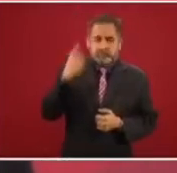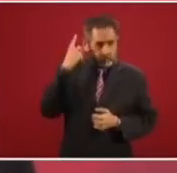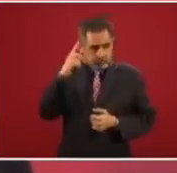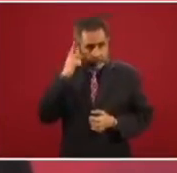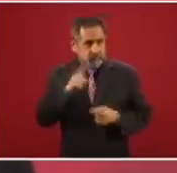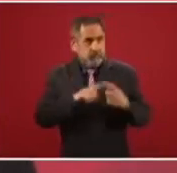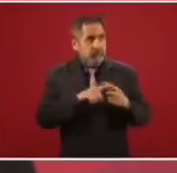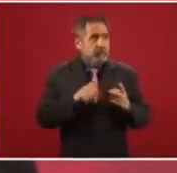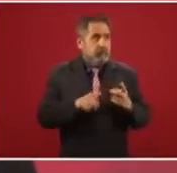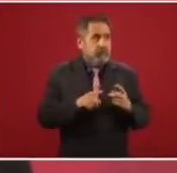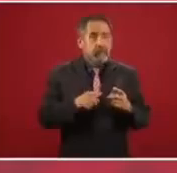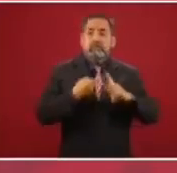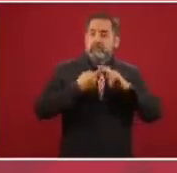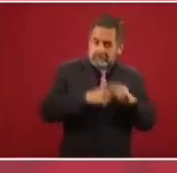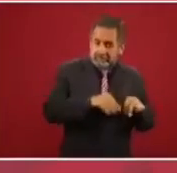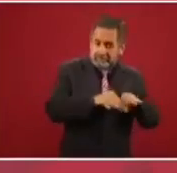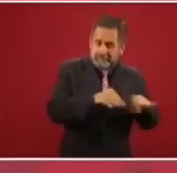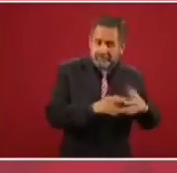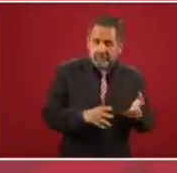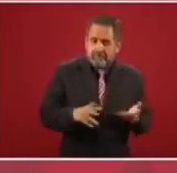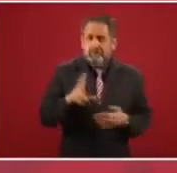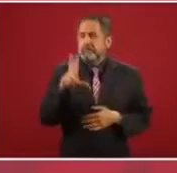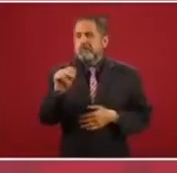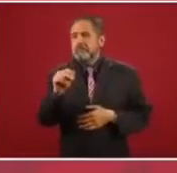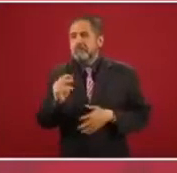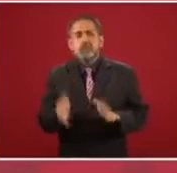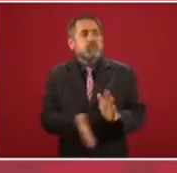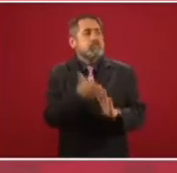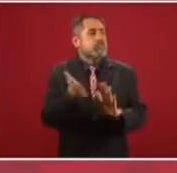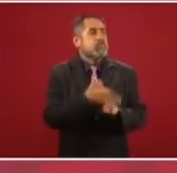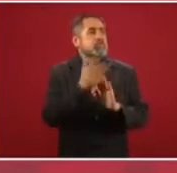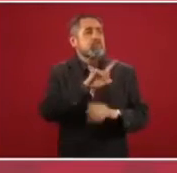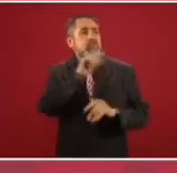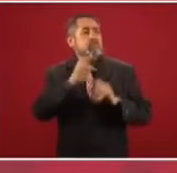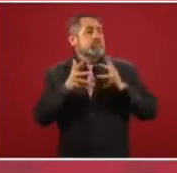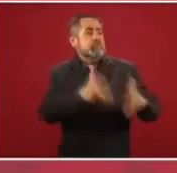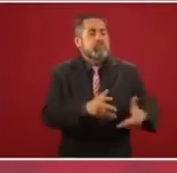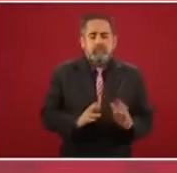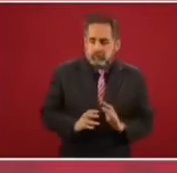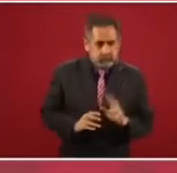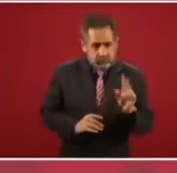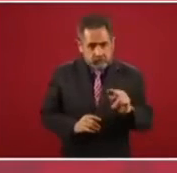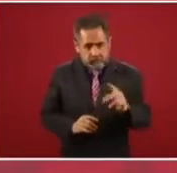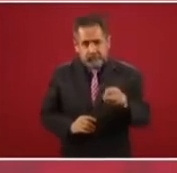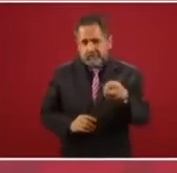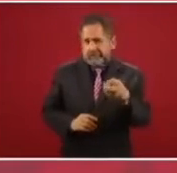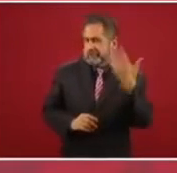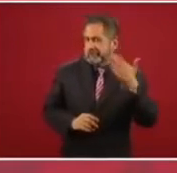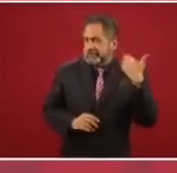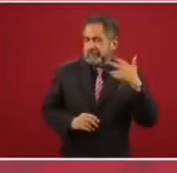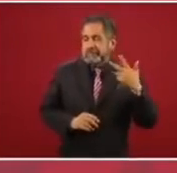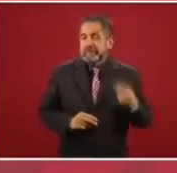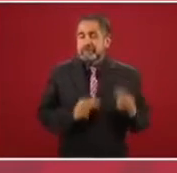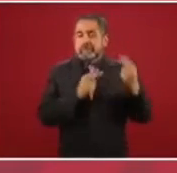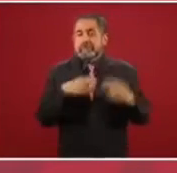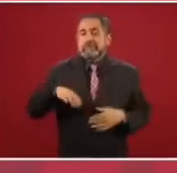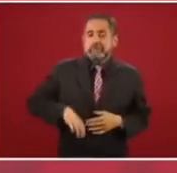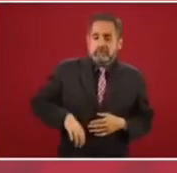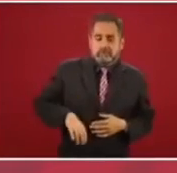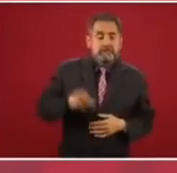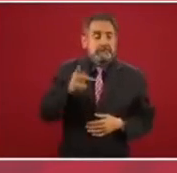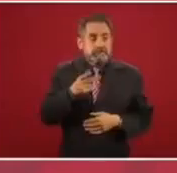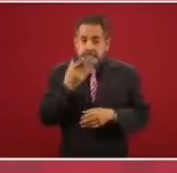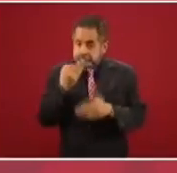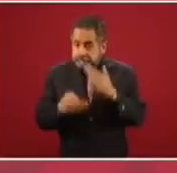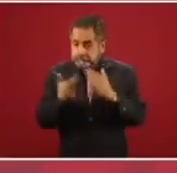construir por construir ese es el negocio de las empresas constructoras pero cuesta operarlo